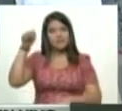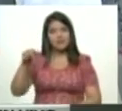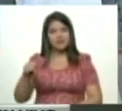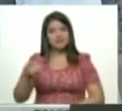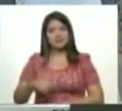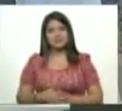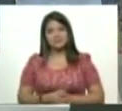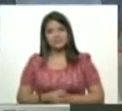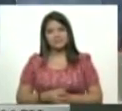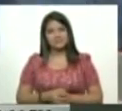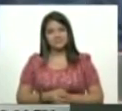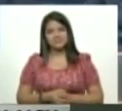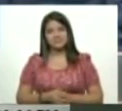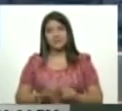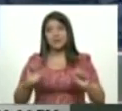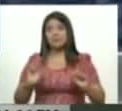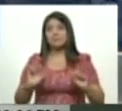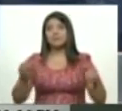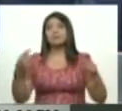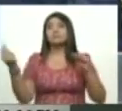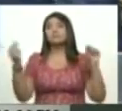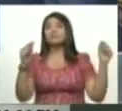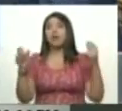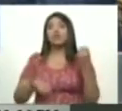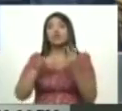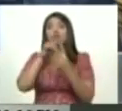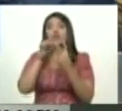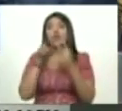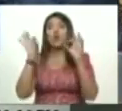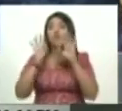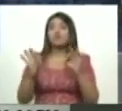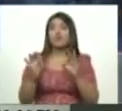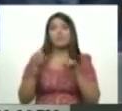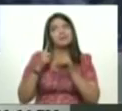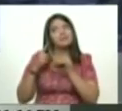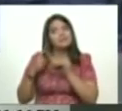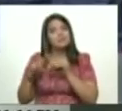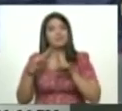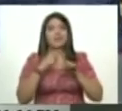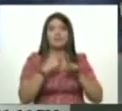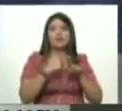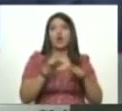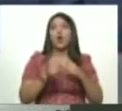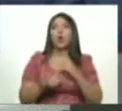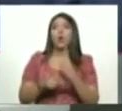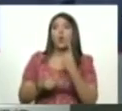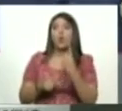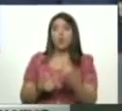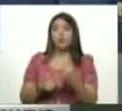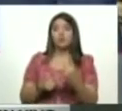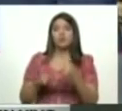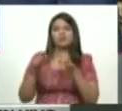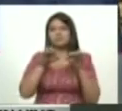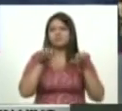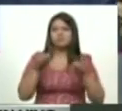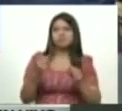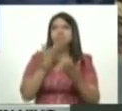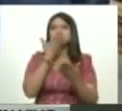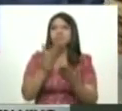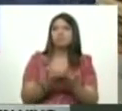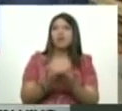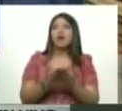desde este lugar se dará la confrontación de dos modelos sumamente opuestos. Uno, el dependiente y neoliberal que propone la